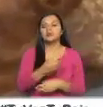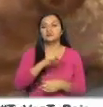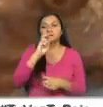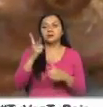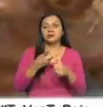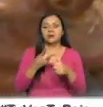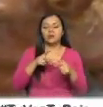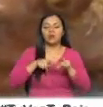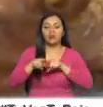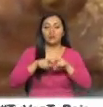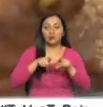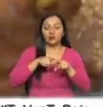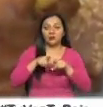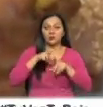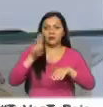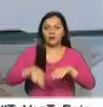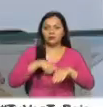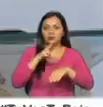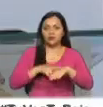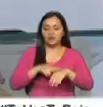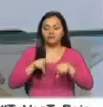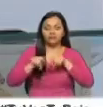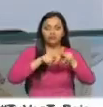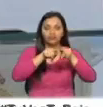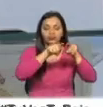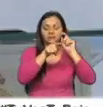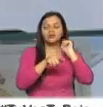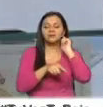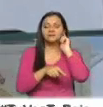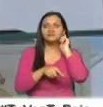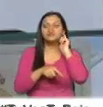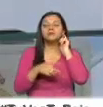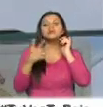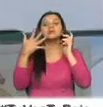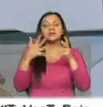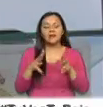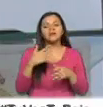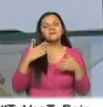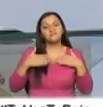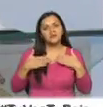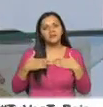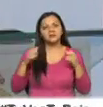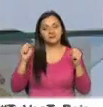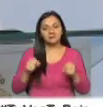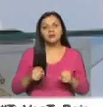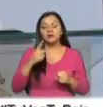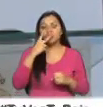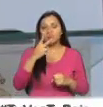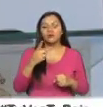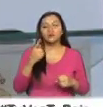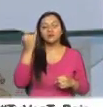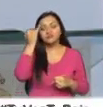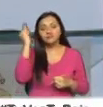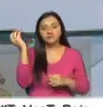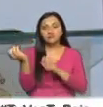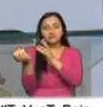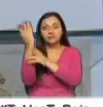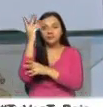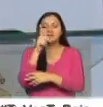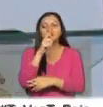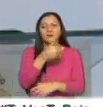su campeonato a nivel nacional. Estamos sumamente contentos con esta idea que nació del presidente Rafael